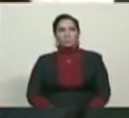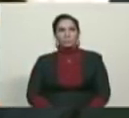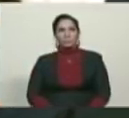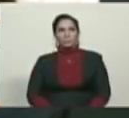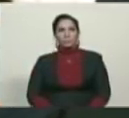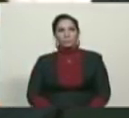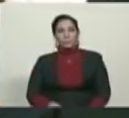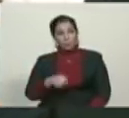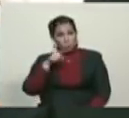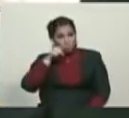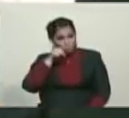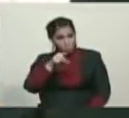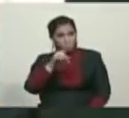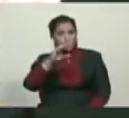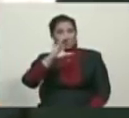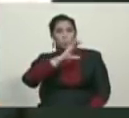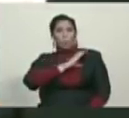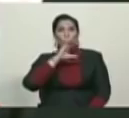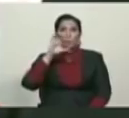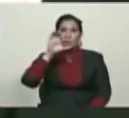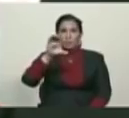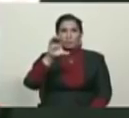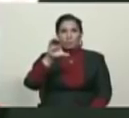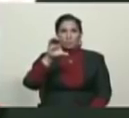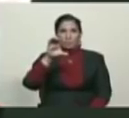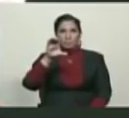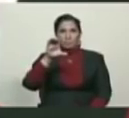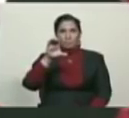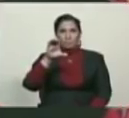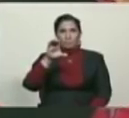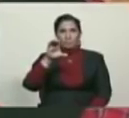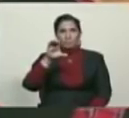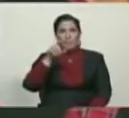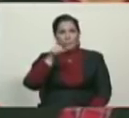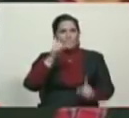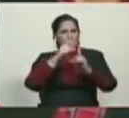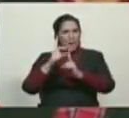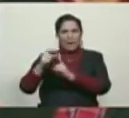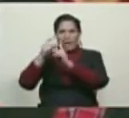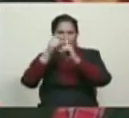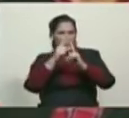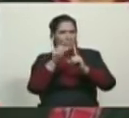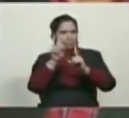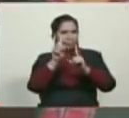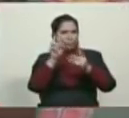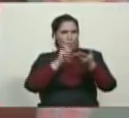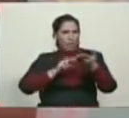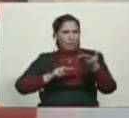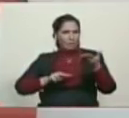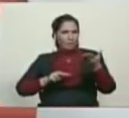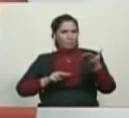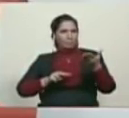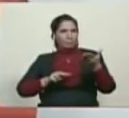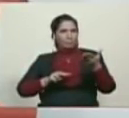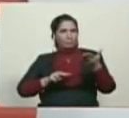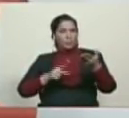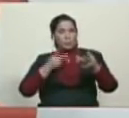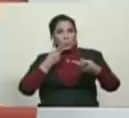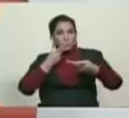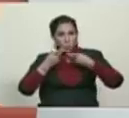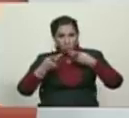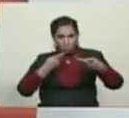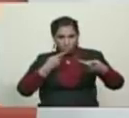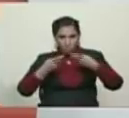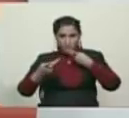De su soberanía. Esa palabra como que no la vieron. En lo político,